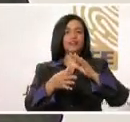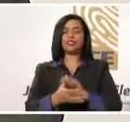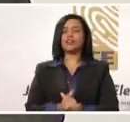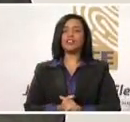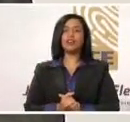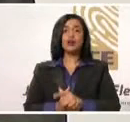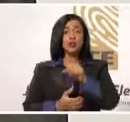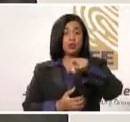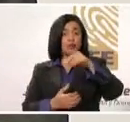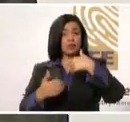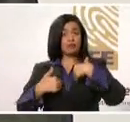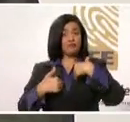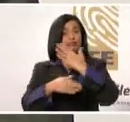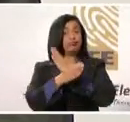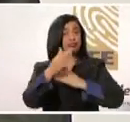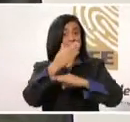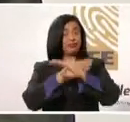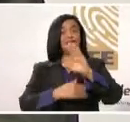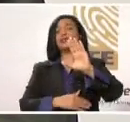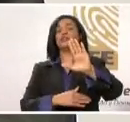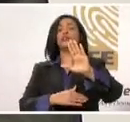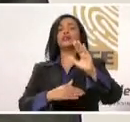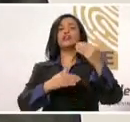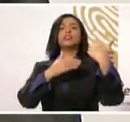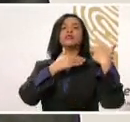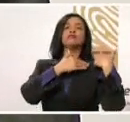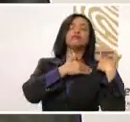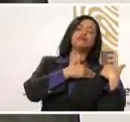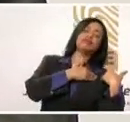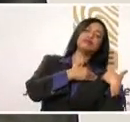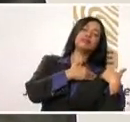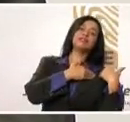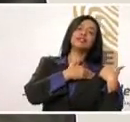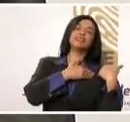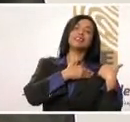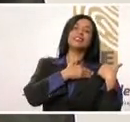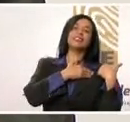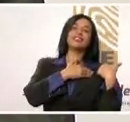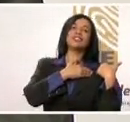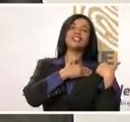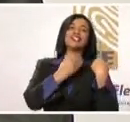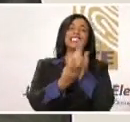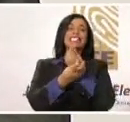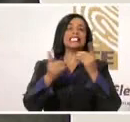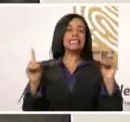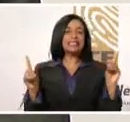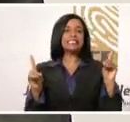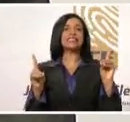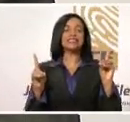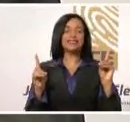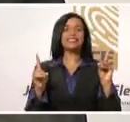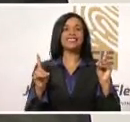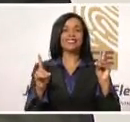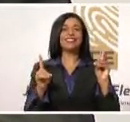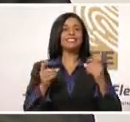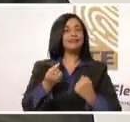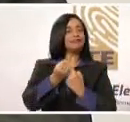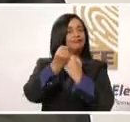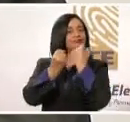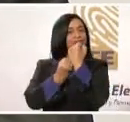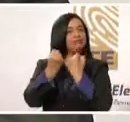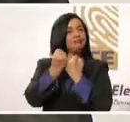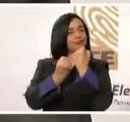tienen en sus manos la responsabilidad patriótica de contribuir con el fortalecimiento